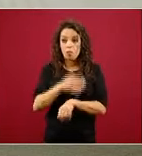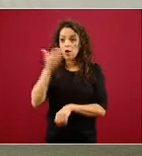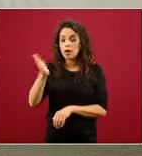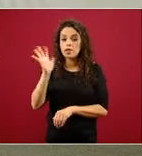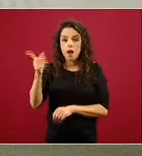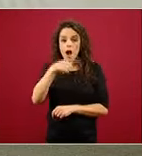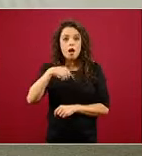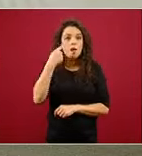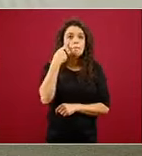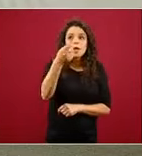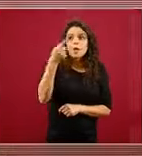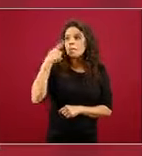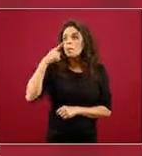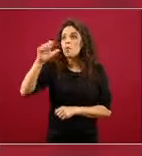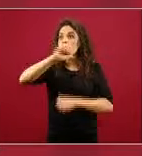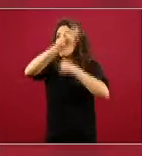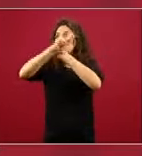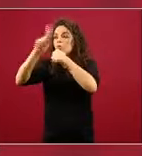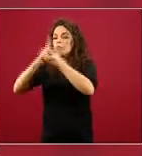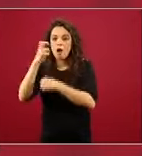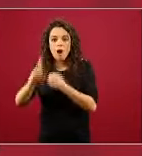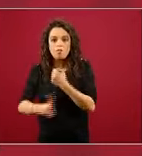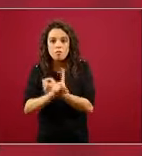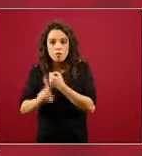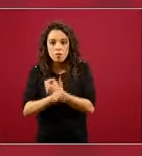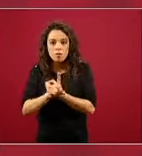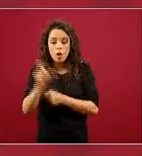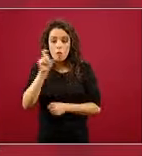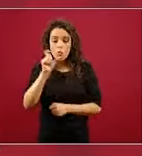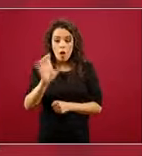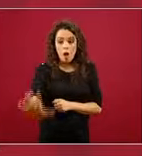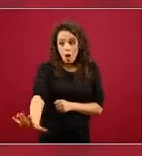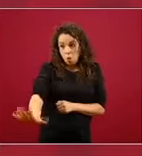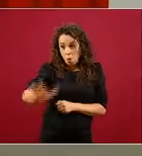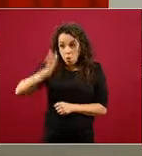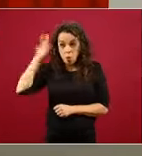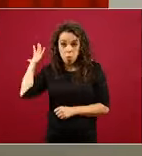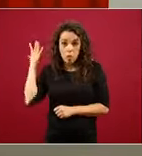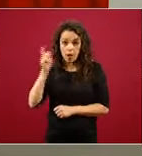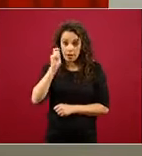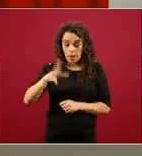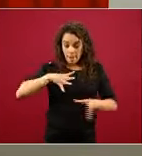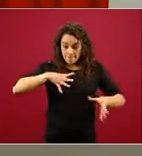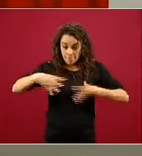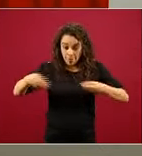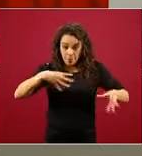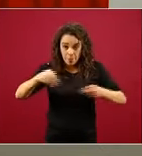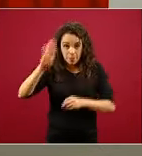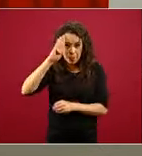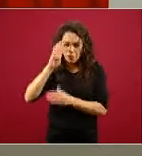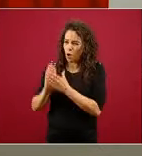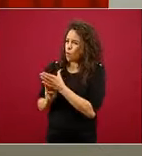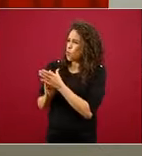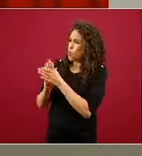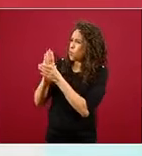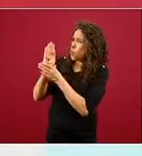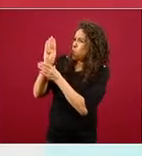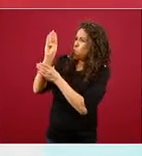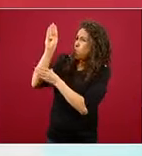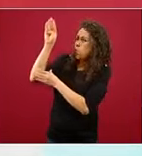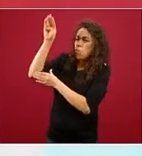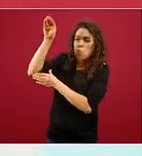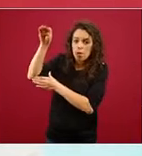en donde cuando tenemos un incremento rápido, es decir, una curva ascendente veloz, lo más cercana a